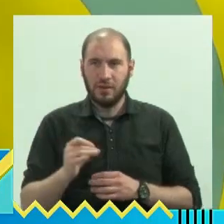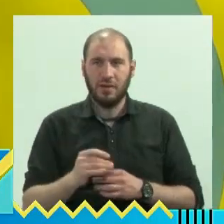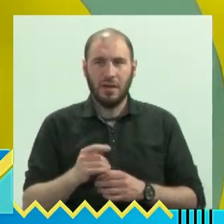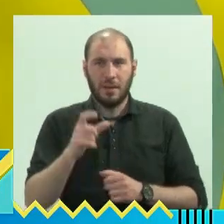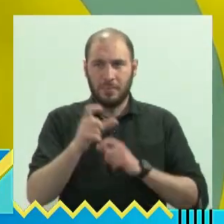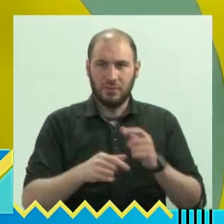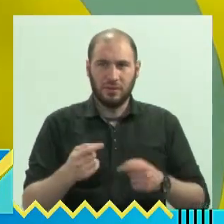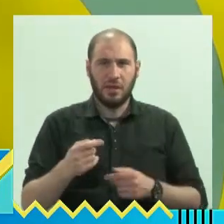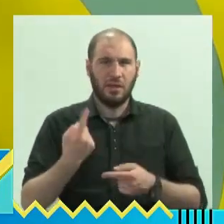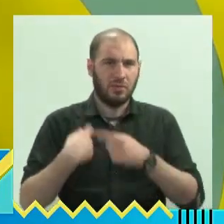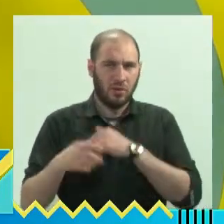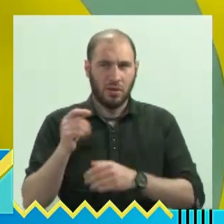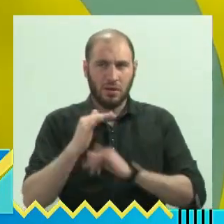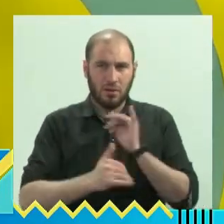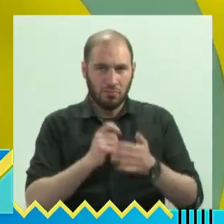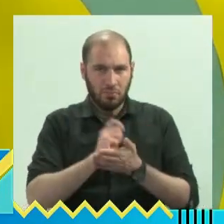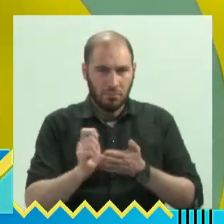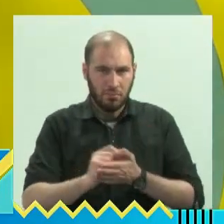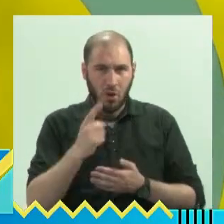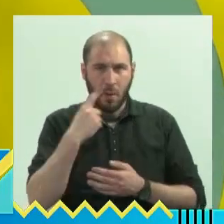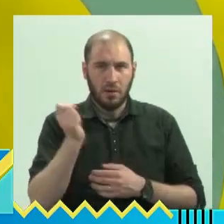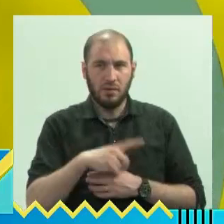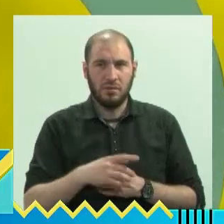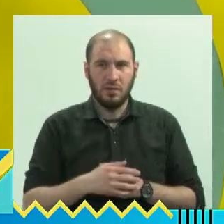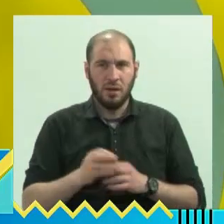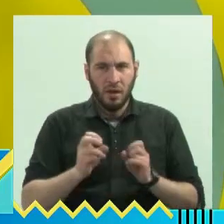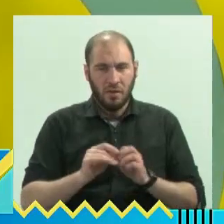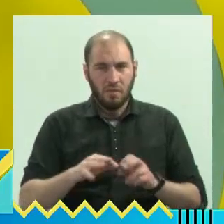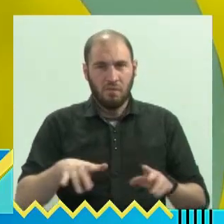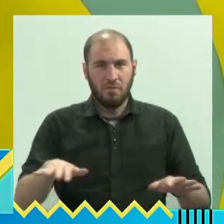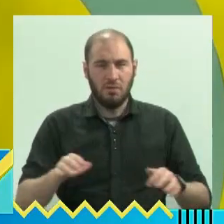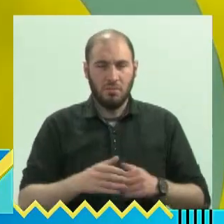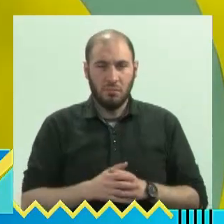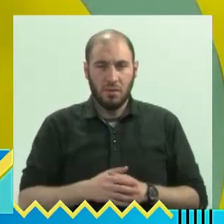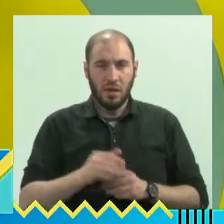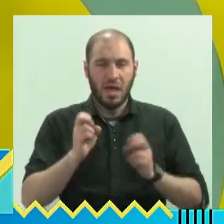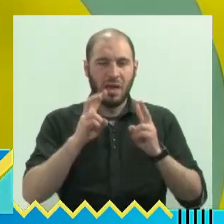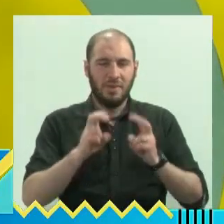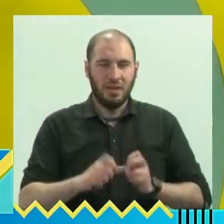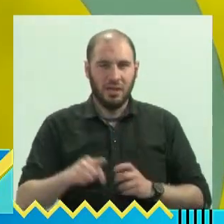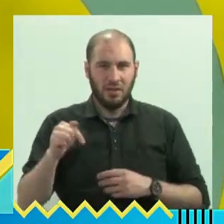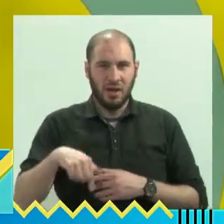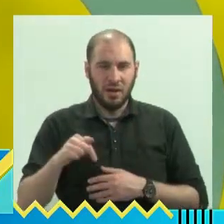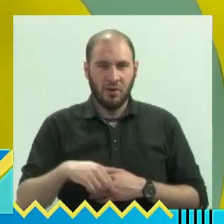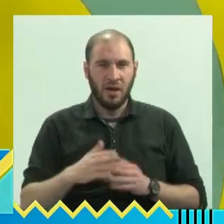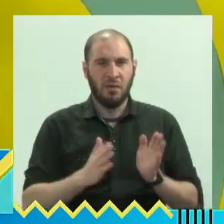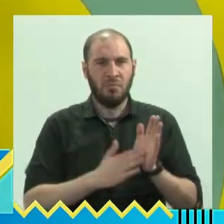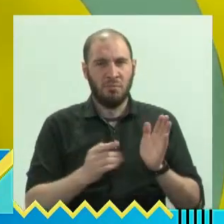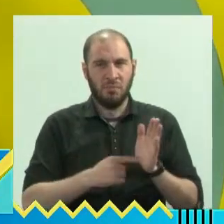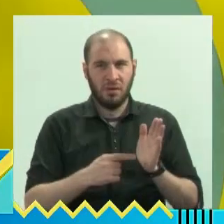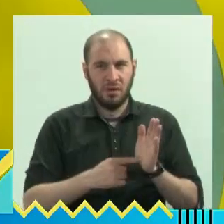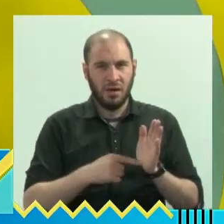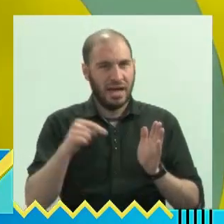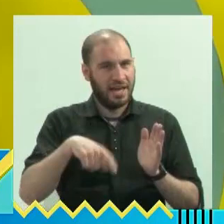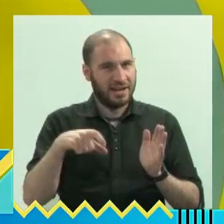semblanzas biográficas, ¿no? Y en las biografías de Barcala, y es reproducido, y en realidad mi investigación actual está demostrando de que no